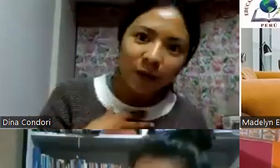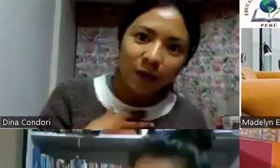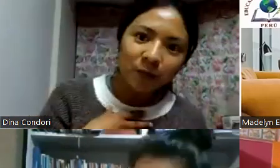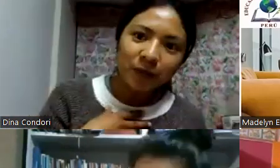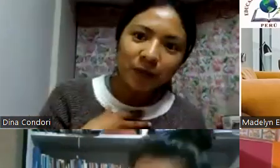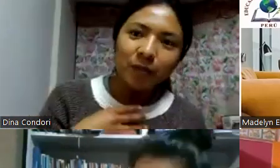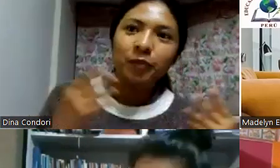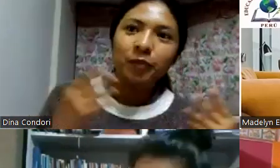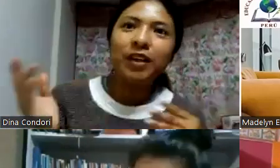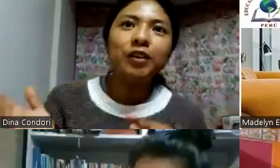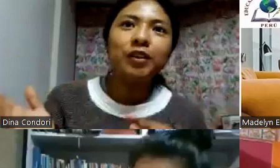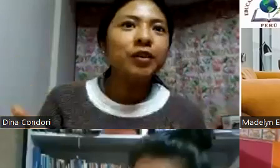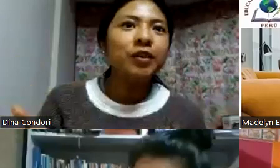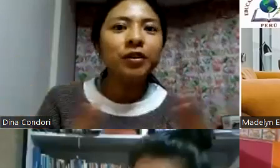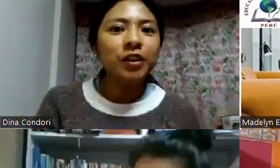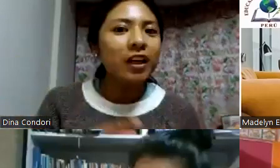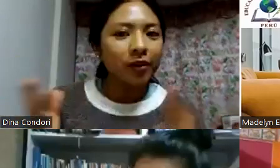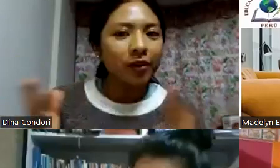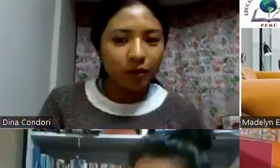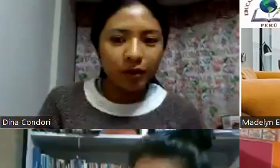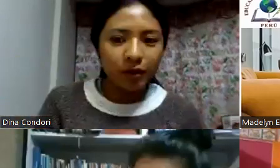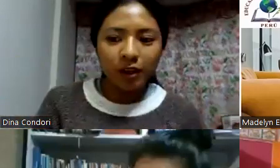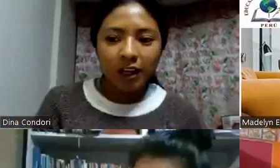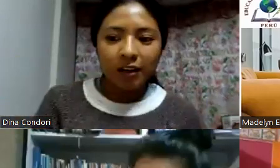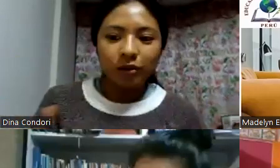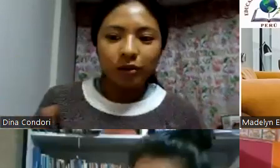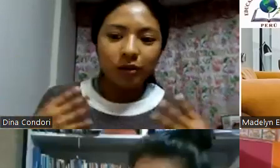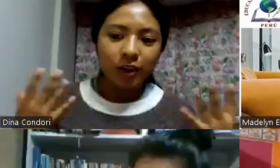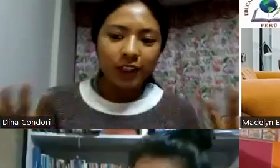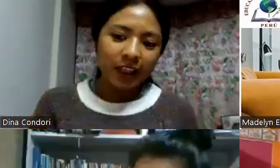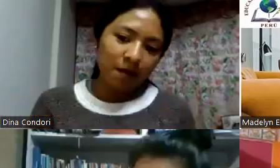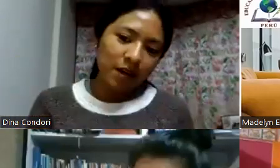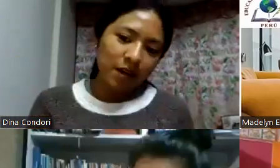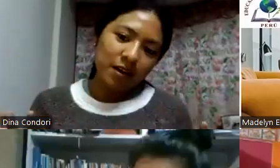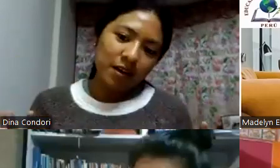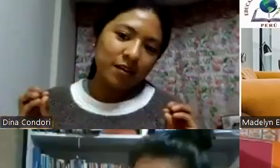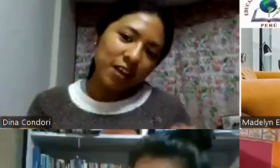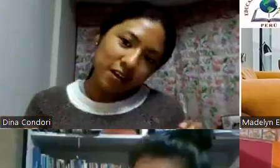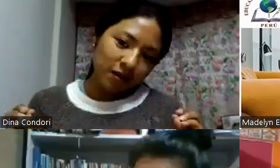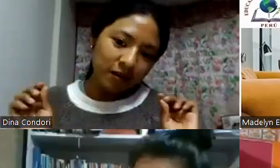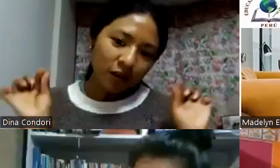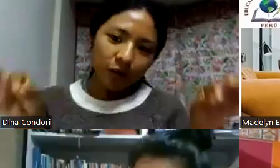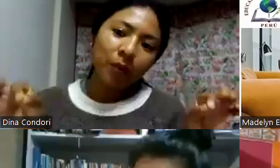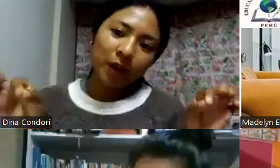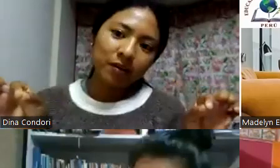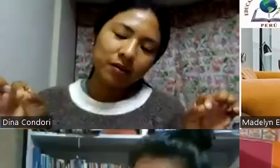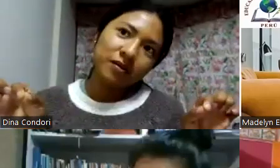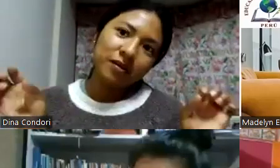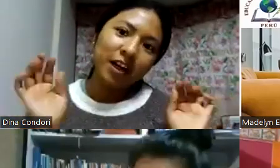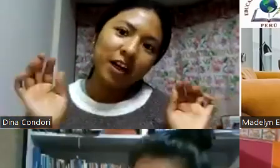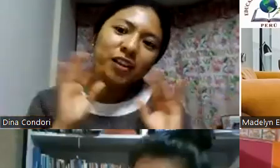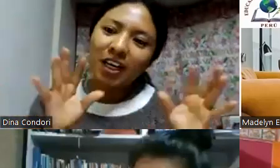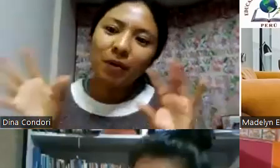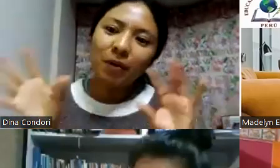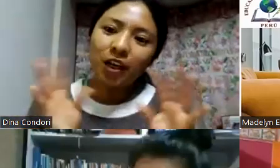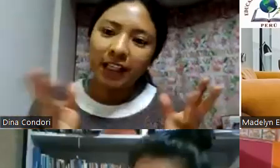que dijeron era el Perú en el Bicentenario, pero ninguno de los dos tocó ese tema en sí, como un objeto, ¿no? O sea, eso